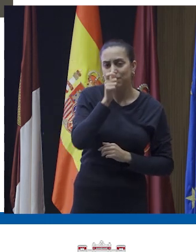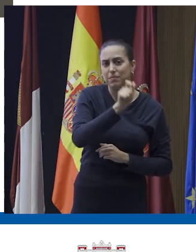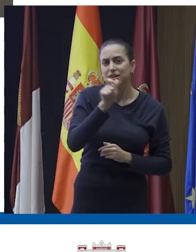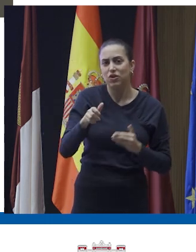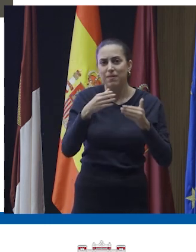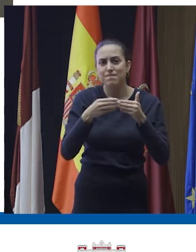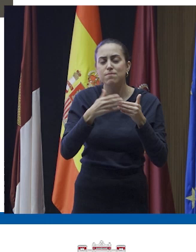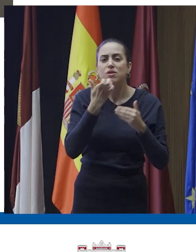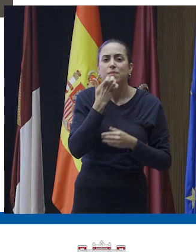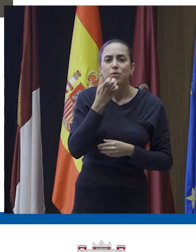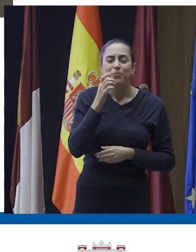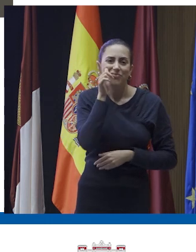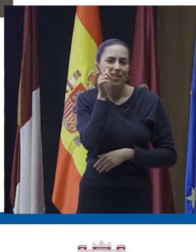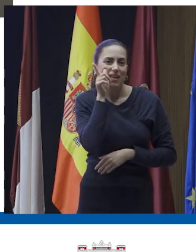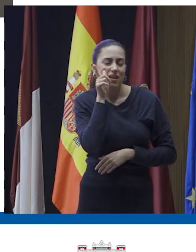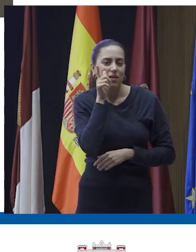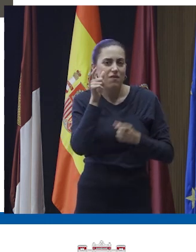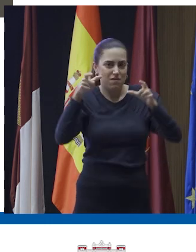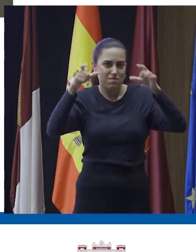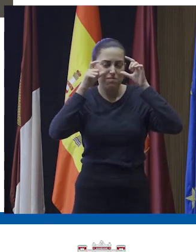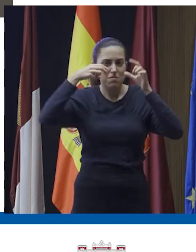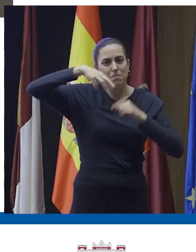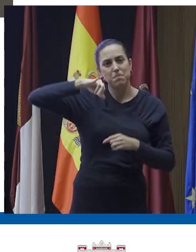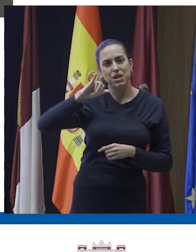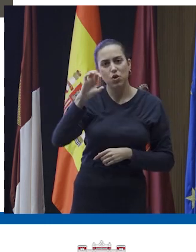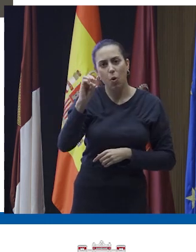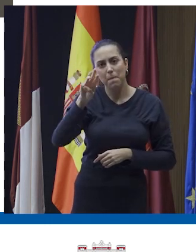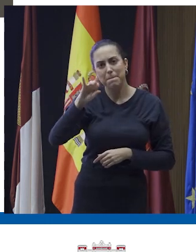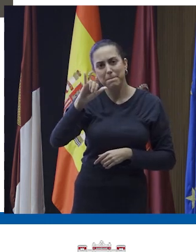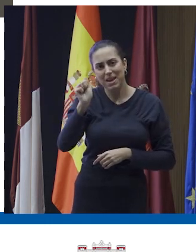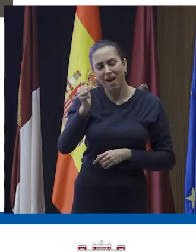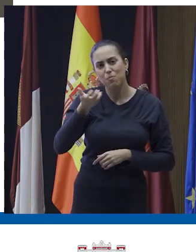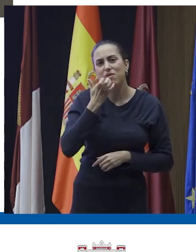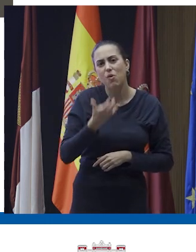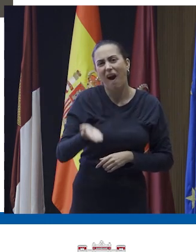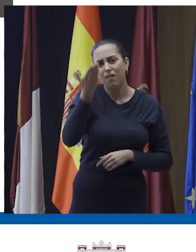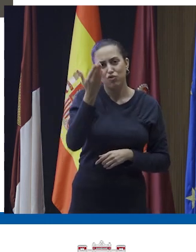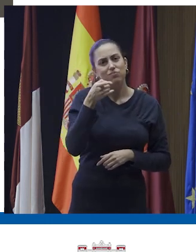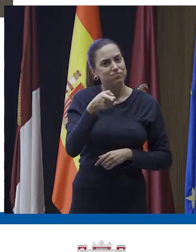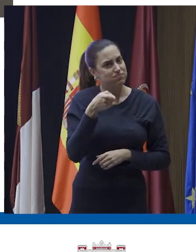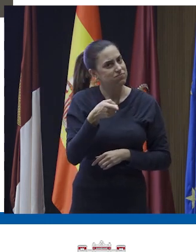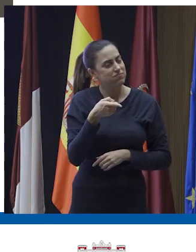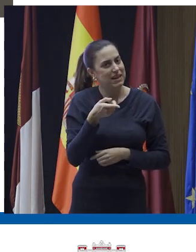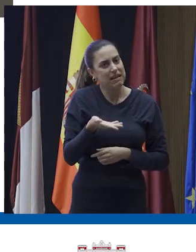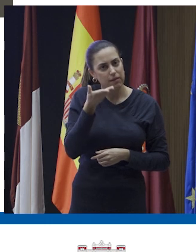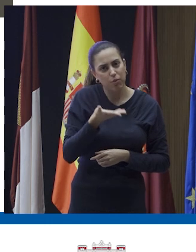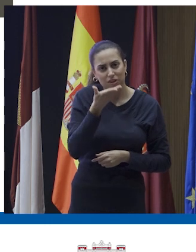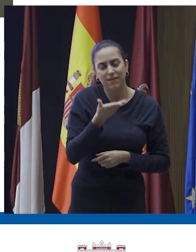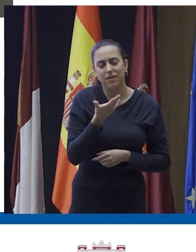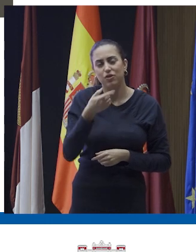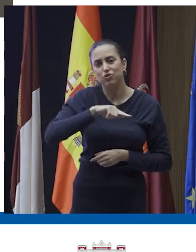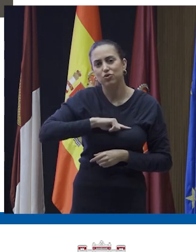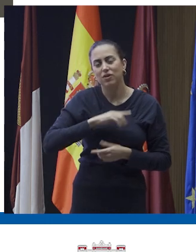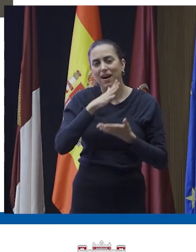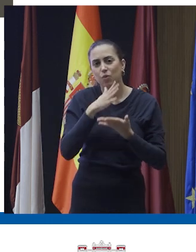tienen miopías muy altas, porque se ha visto que pacientes que tienen, está asociada, existe una incidencia acumulada